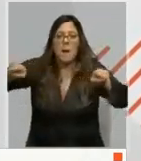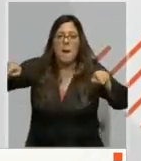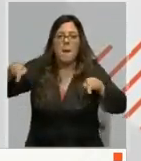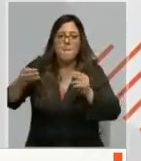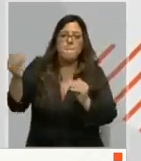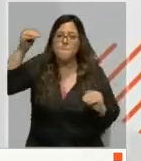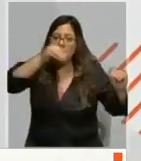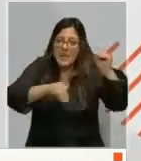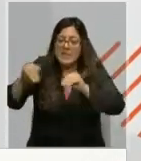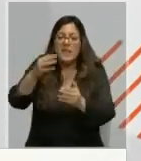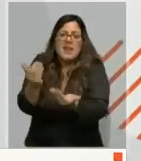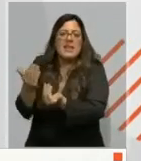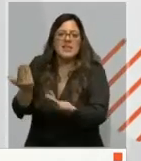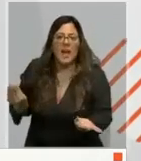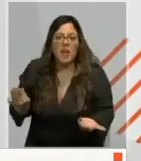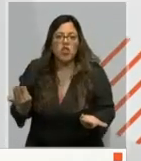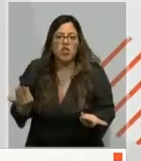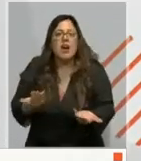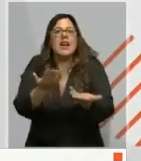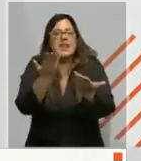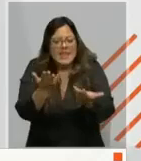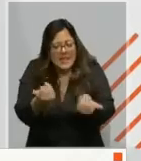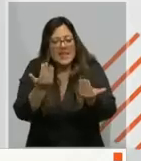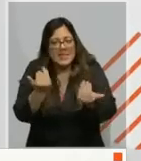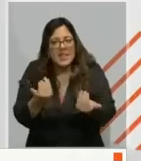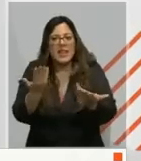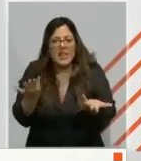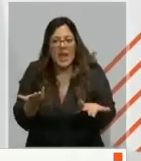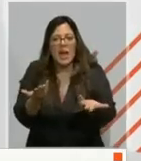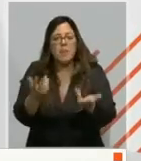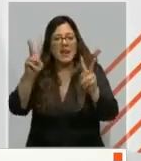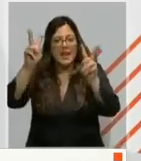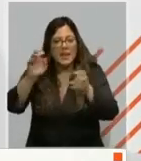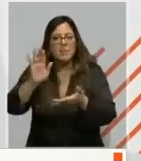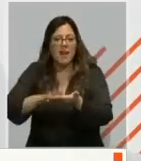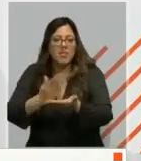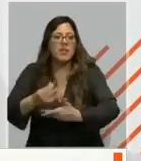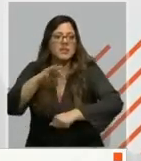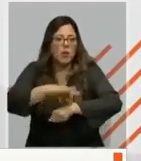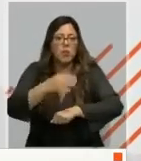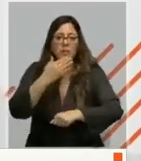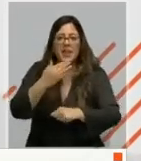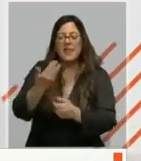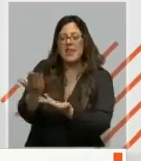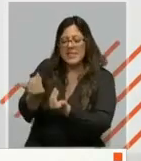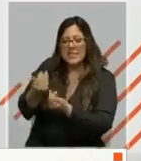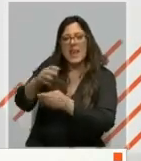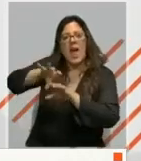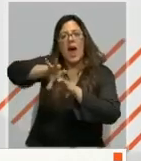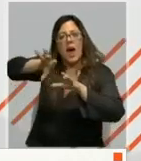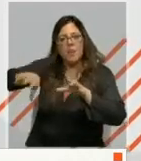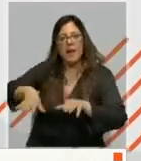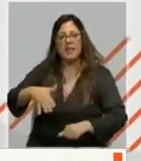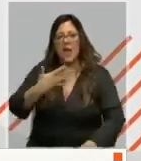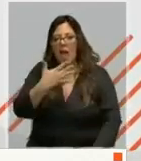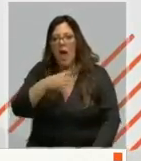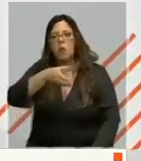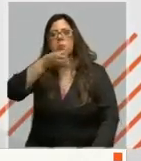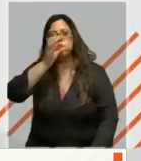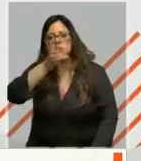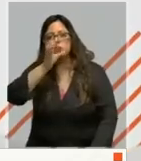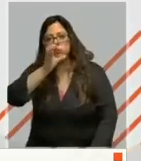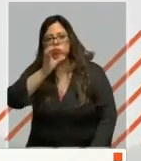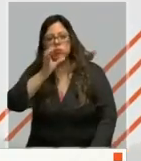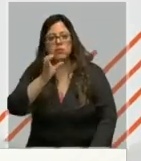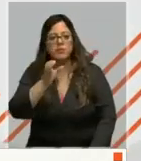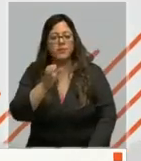ser necesario porque hay que abastecer sanitariamente a la población. Además del agua potable que se requiere para el consumo, veíamos ya un